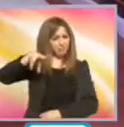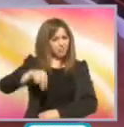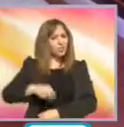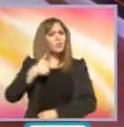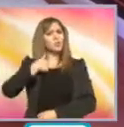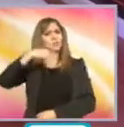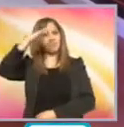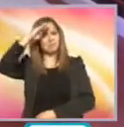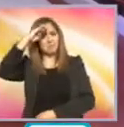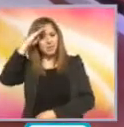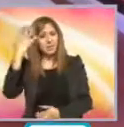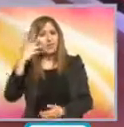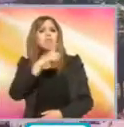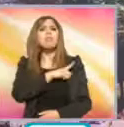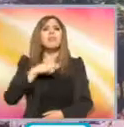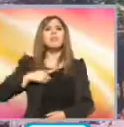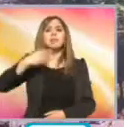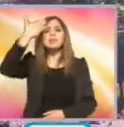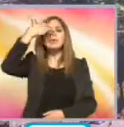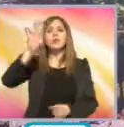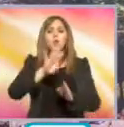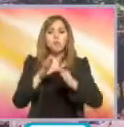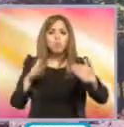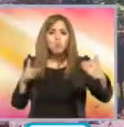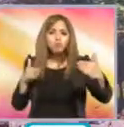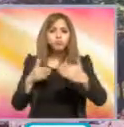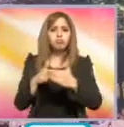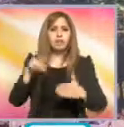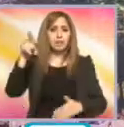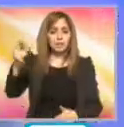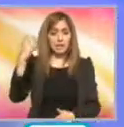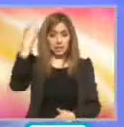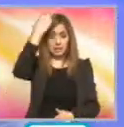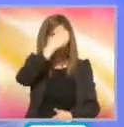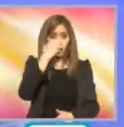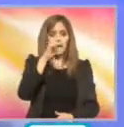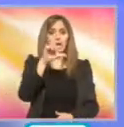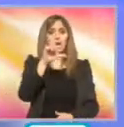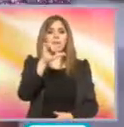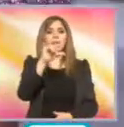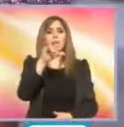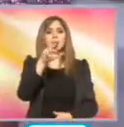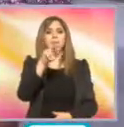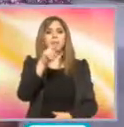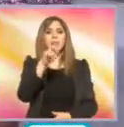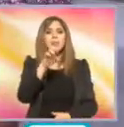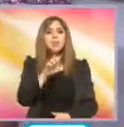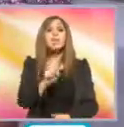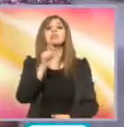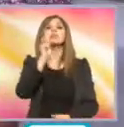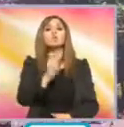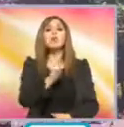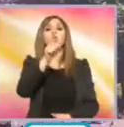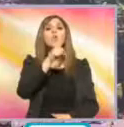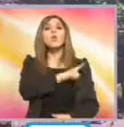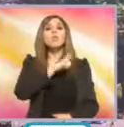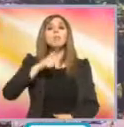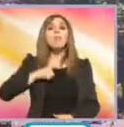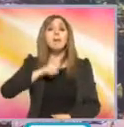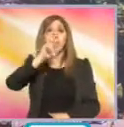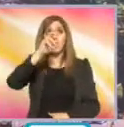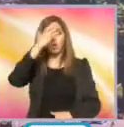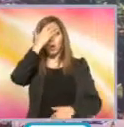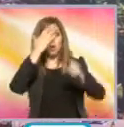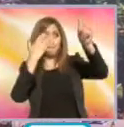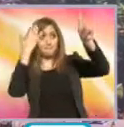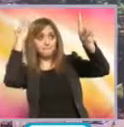reconocer límites. Y eso te los da la escuela y a Sí. veces es incómodo cuando te enseñan eso, aprender a reconocer autoridades. Sí, tiene